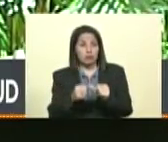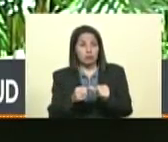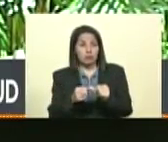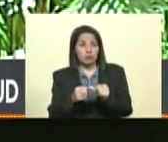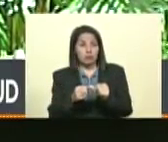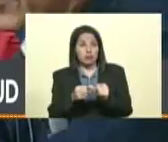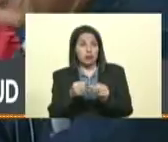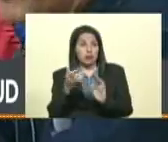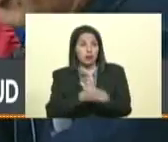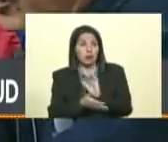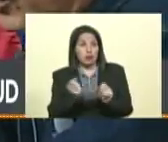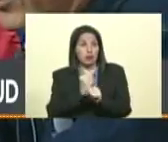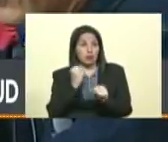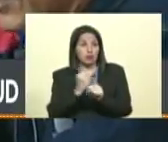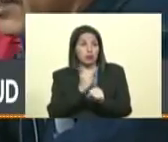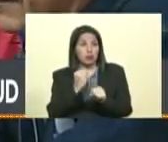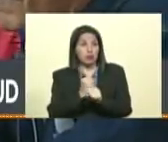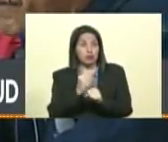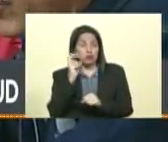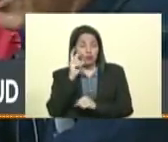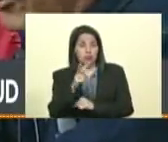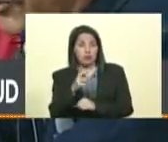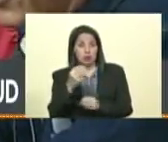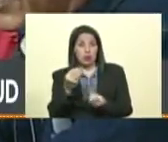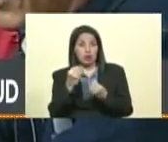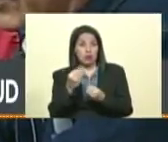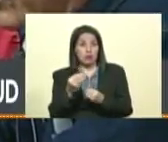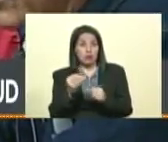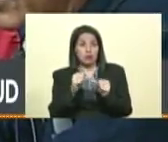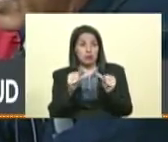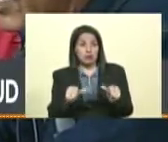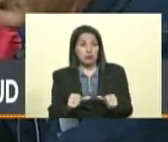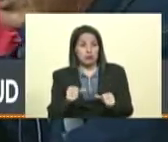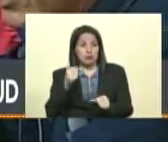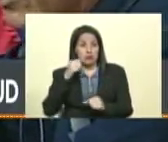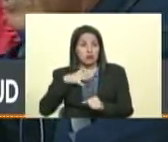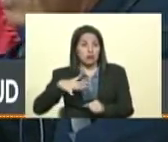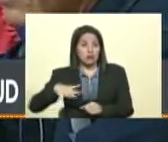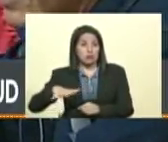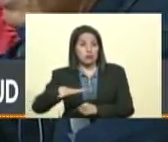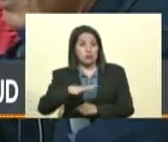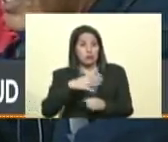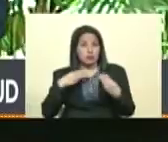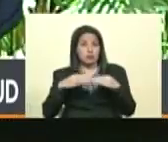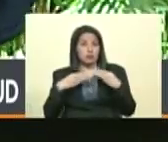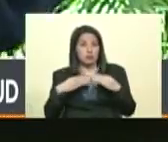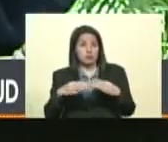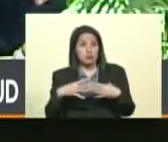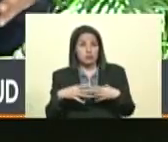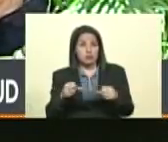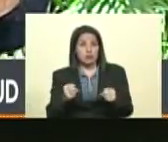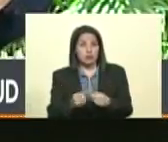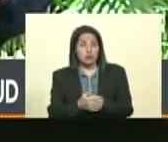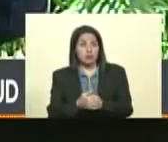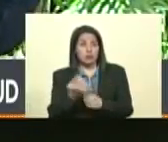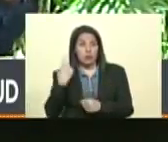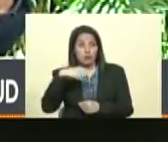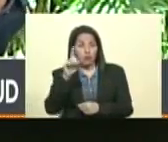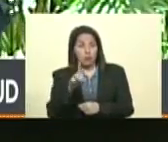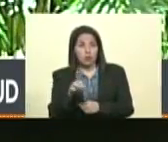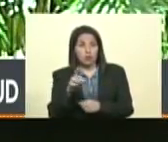consecuente de los trabajadores por construir el sistema público nacional de salud. El único elemento, la